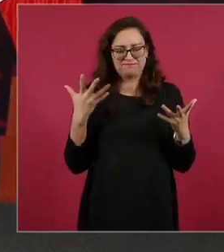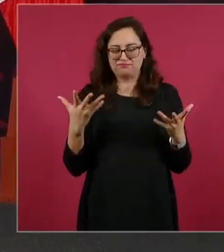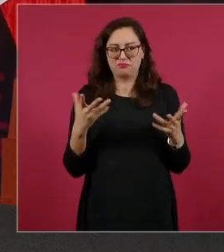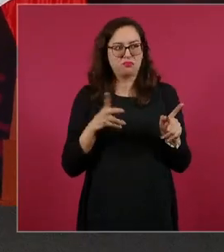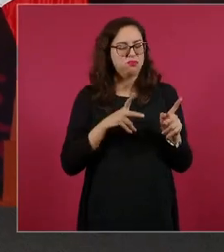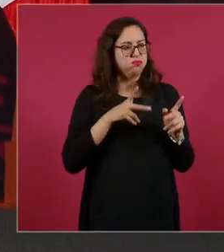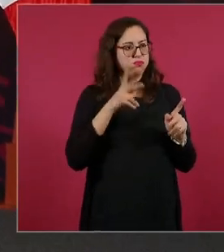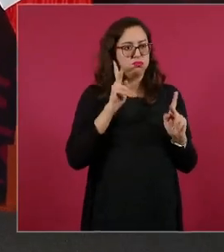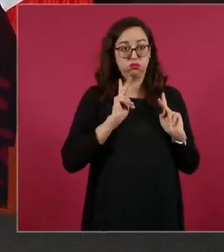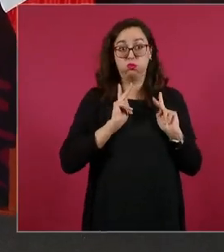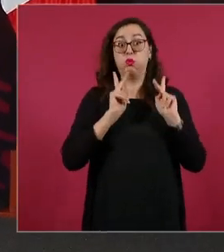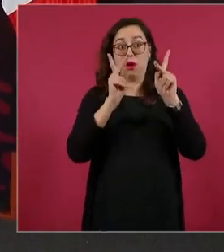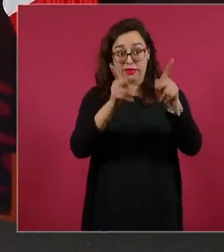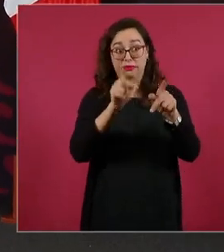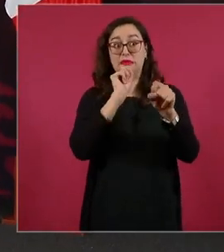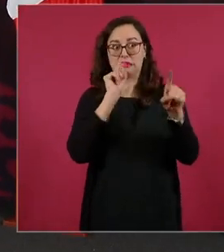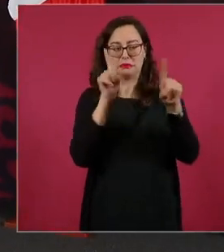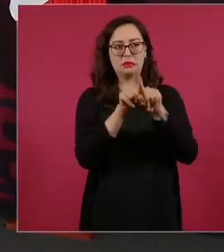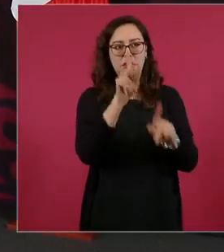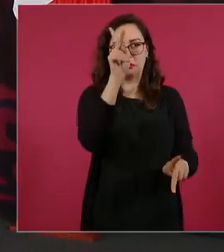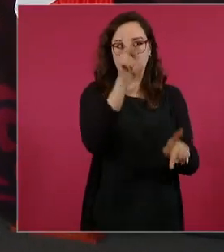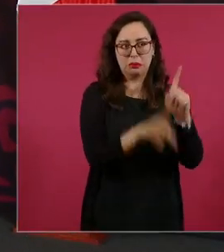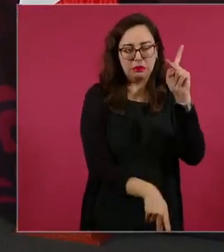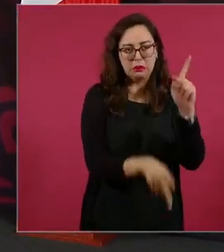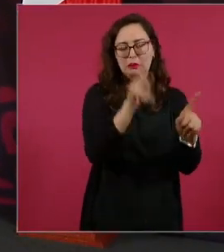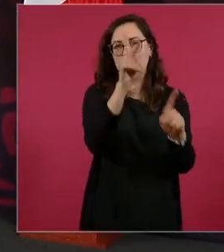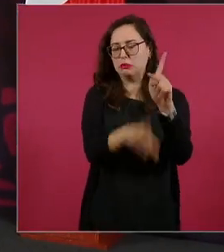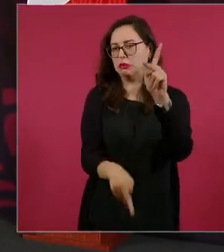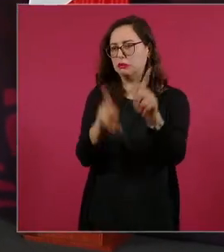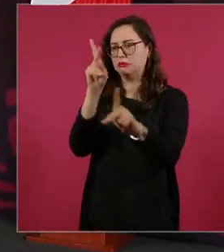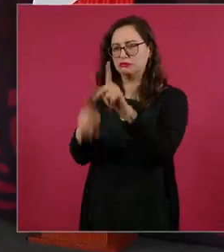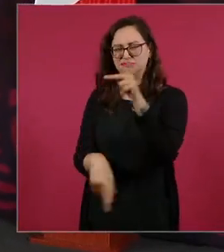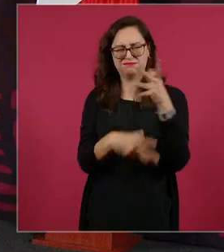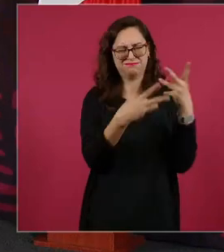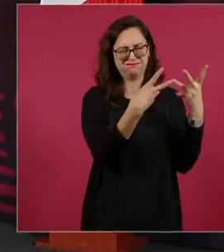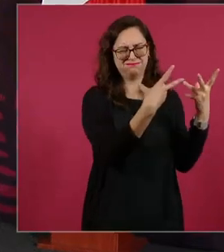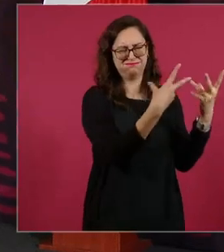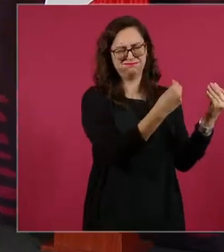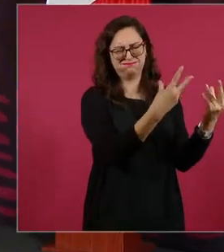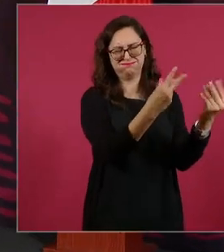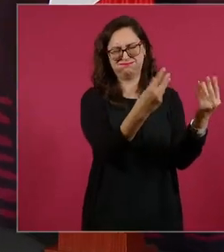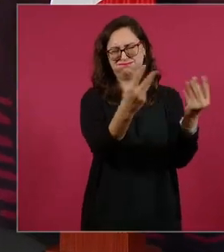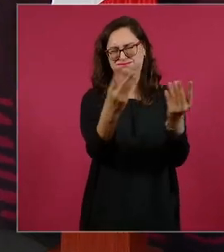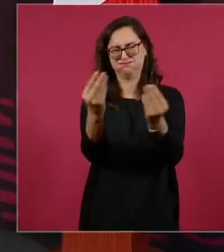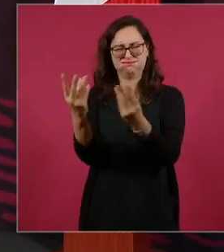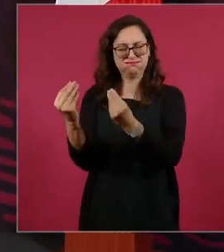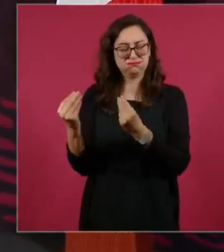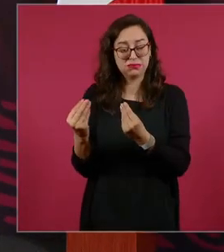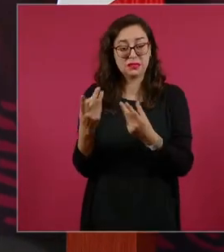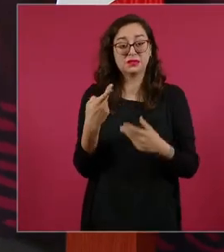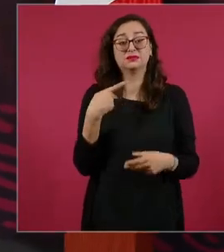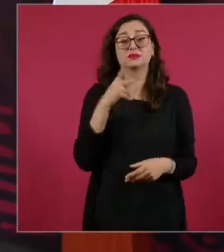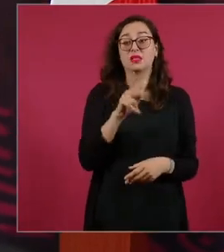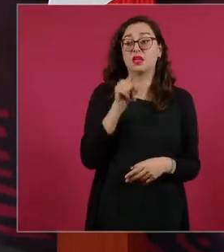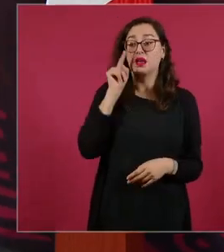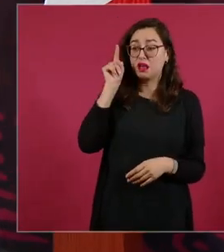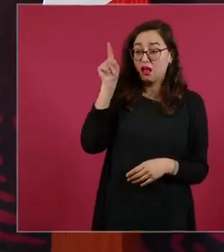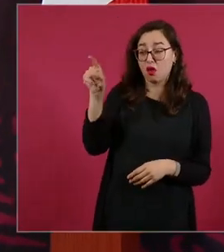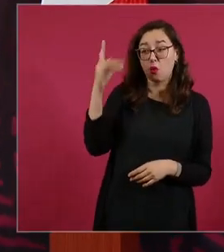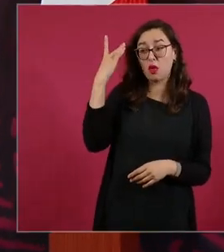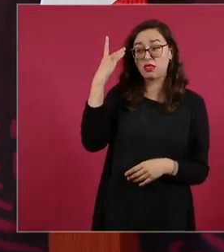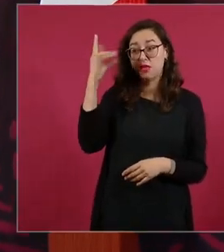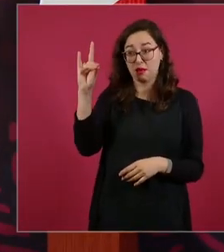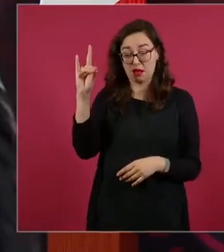inconcluso que ya lo terminamos pero en Cuernavaca construyeron un puente una barranca